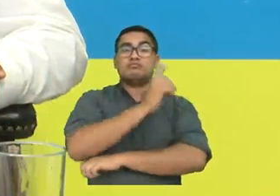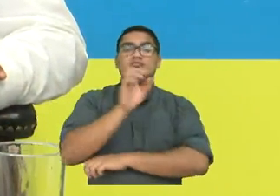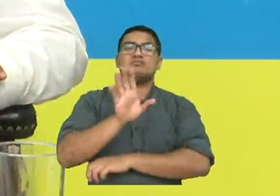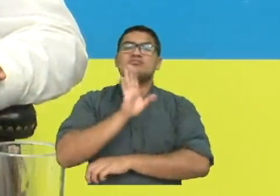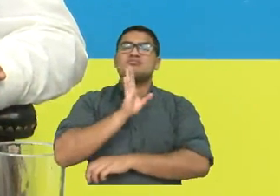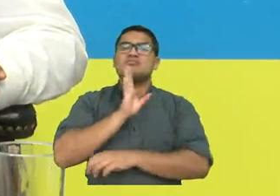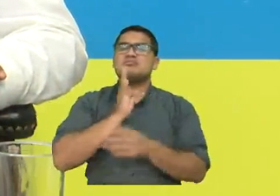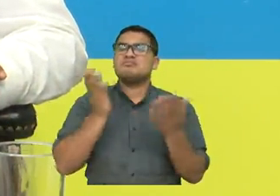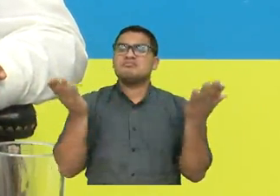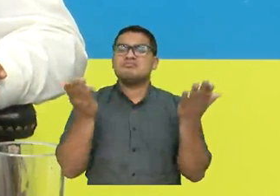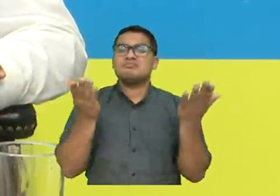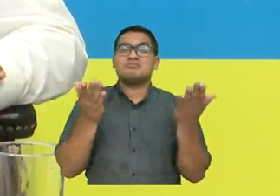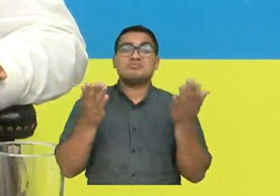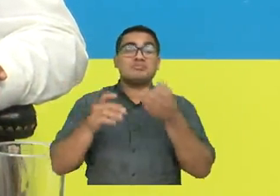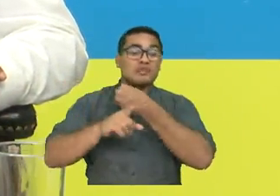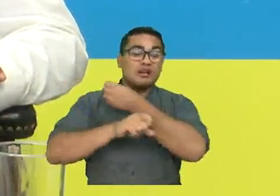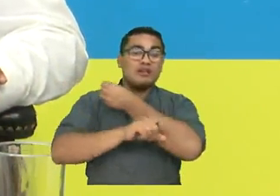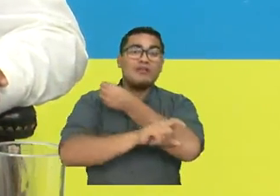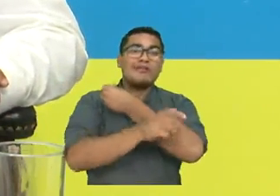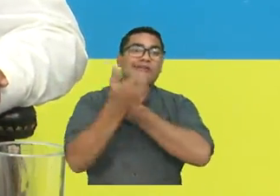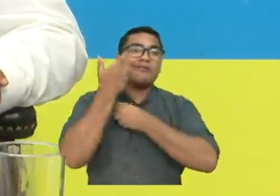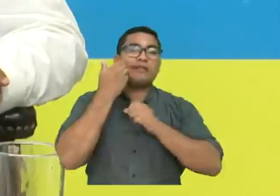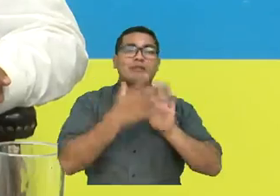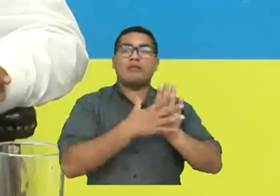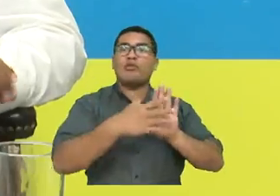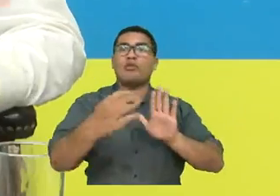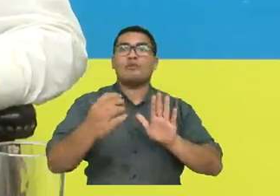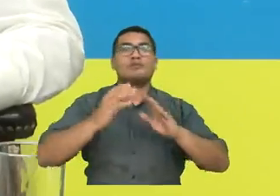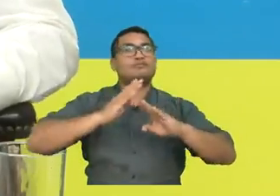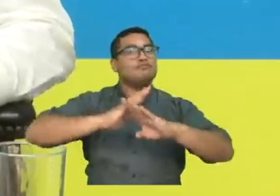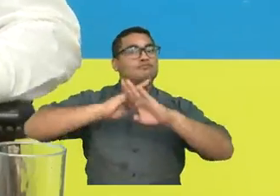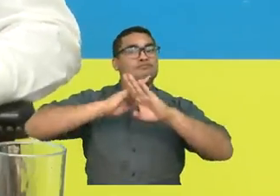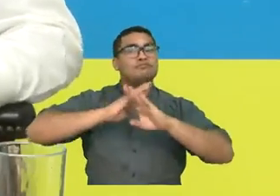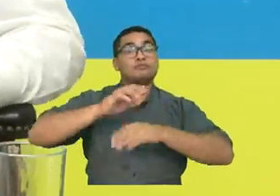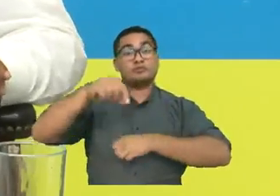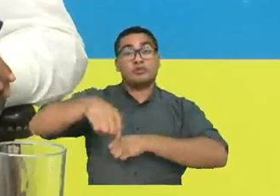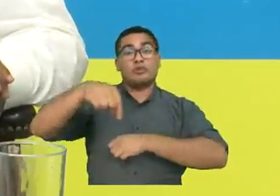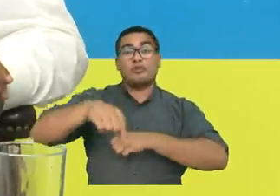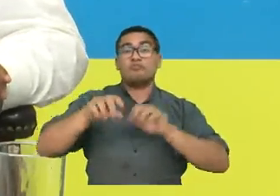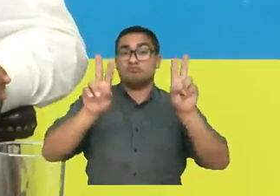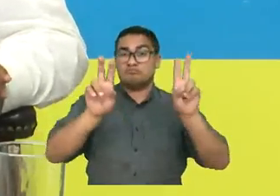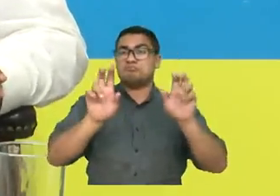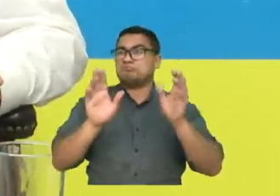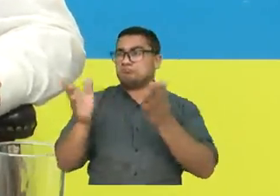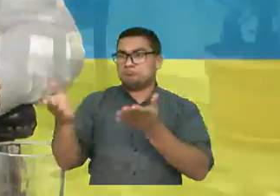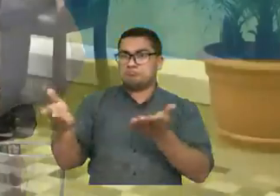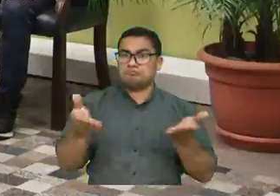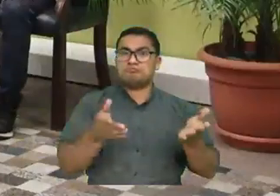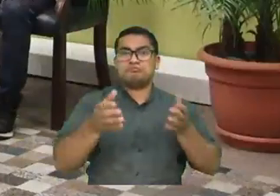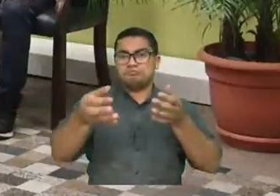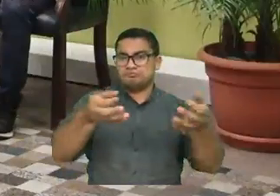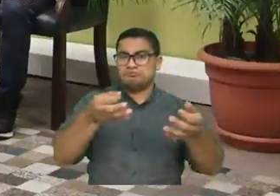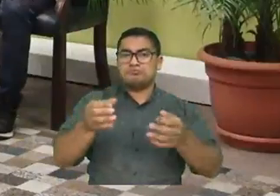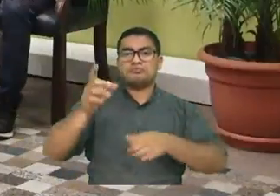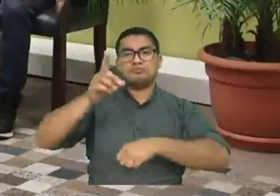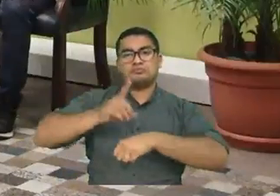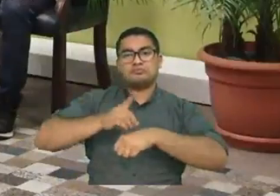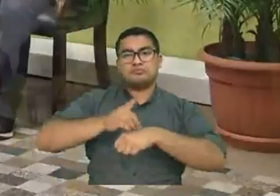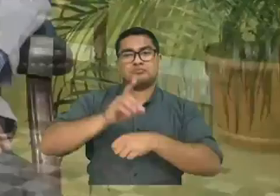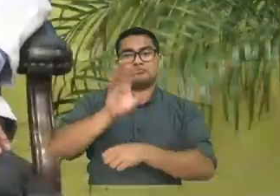la prevención de la leptospirosis. Para hablar de este tema a profundidad, hemos invitado al doctor Freddy Suárez, quien